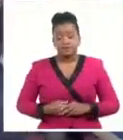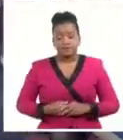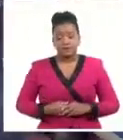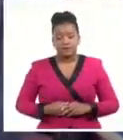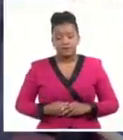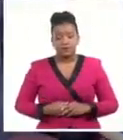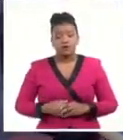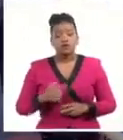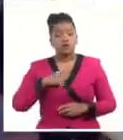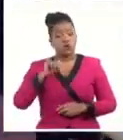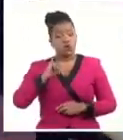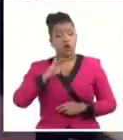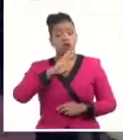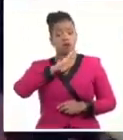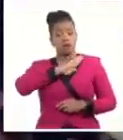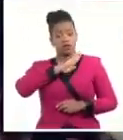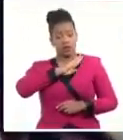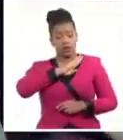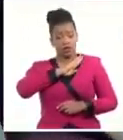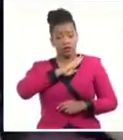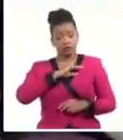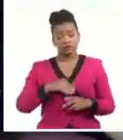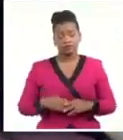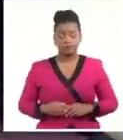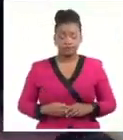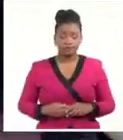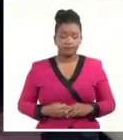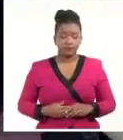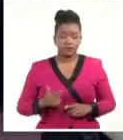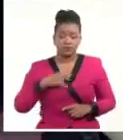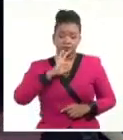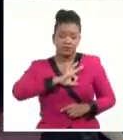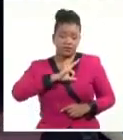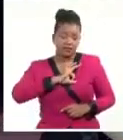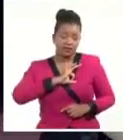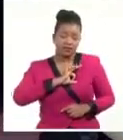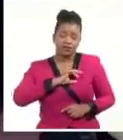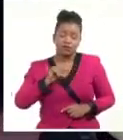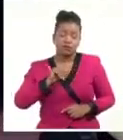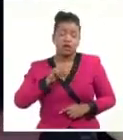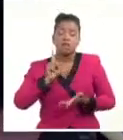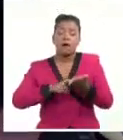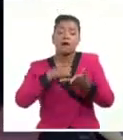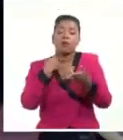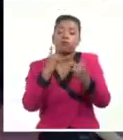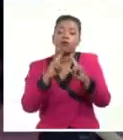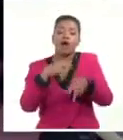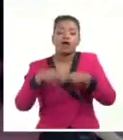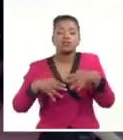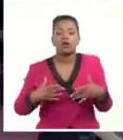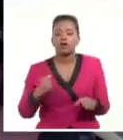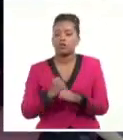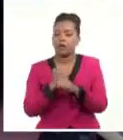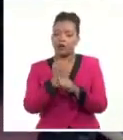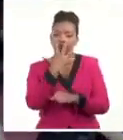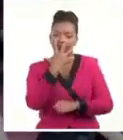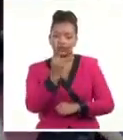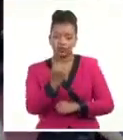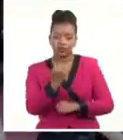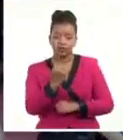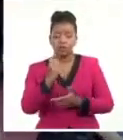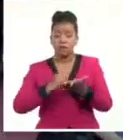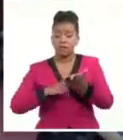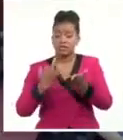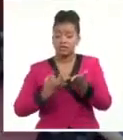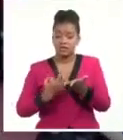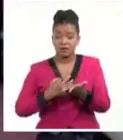soy militar igual que él. Y tengo ese sentimiento que él murió siendo lo que él quería. Él me decía a mí, o